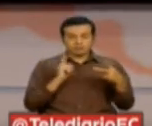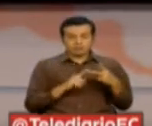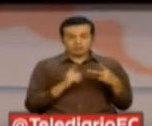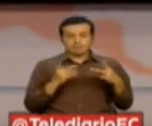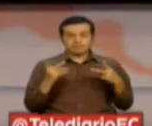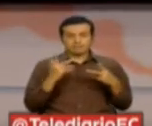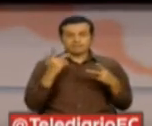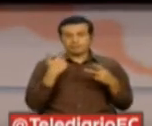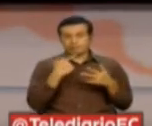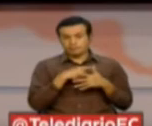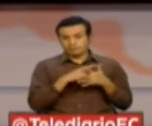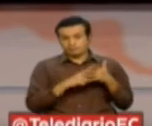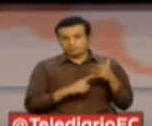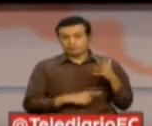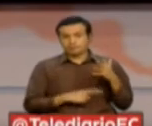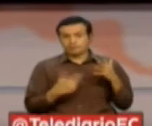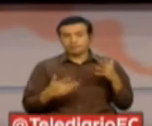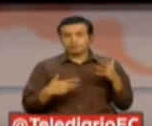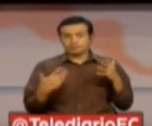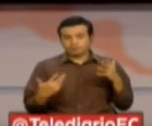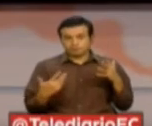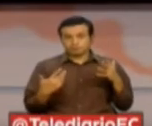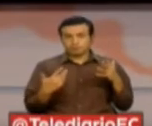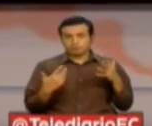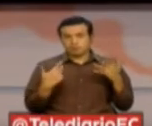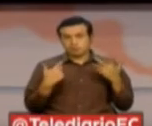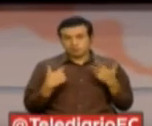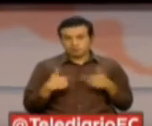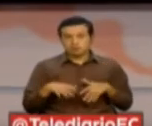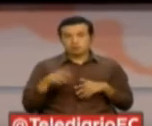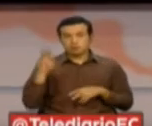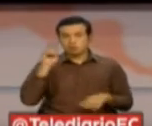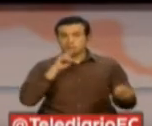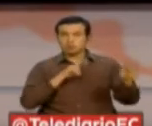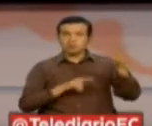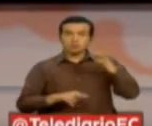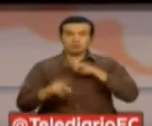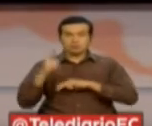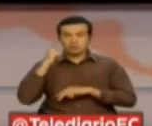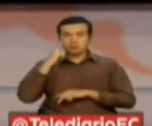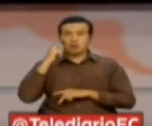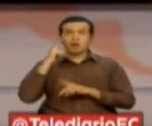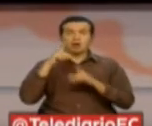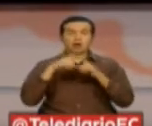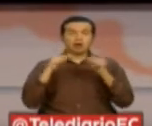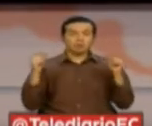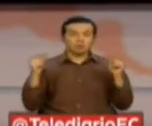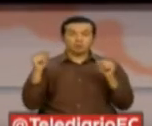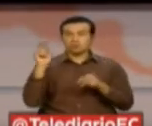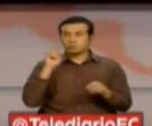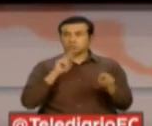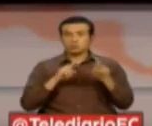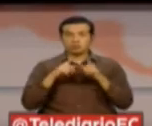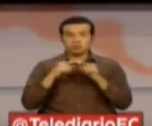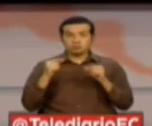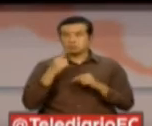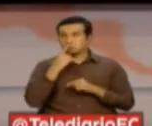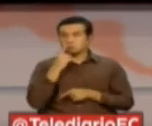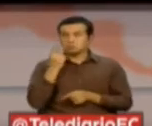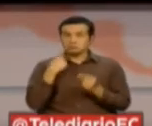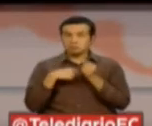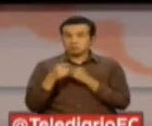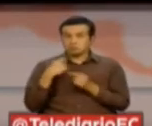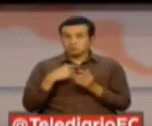en lista aún en un estudio de factibilidad para japón por ejemplo es otro mercado muy interesante